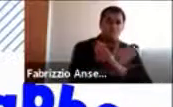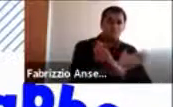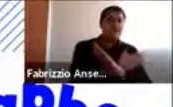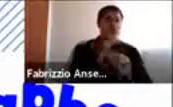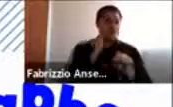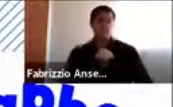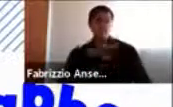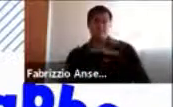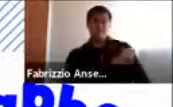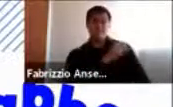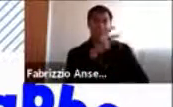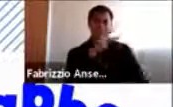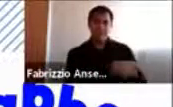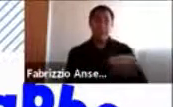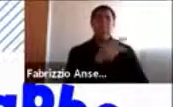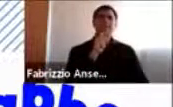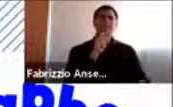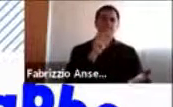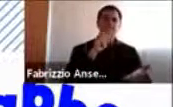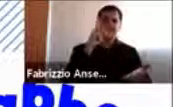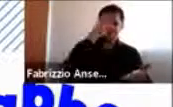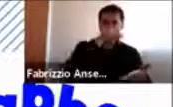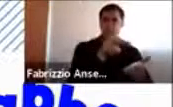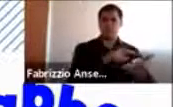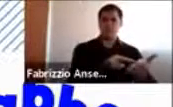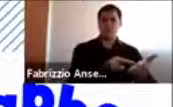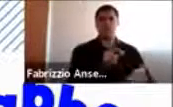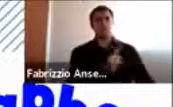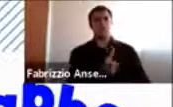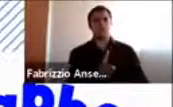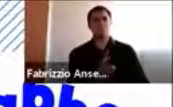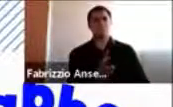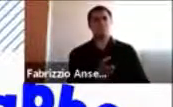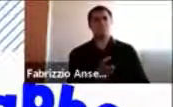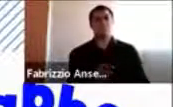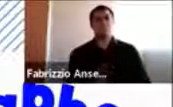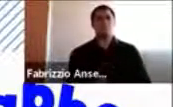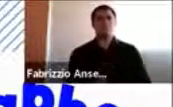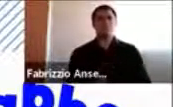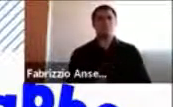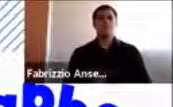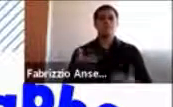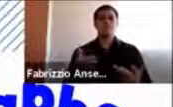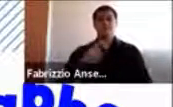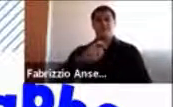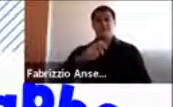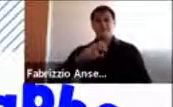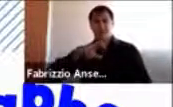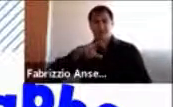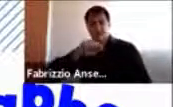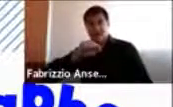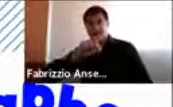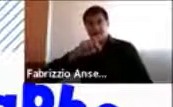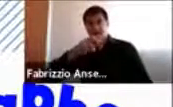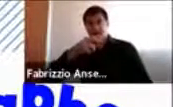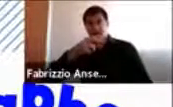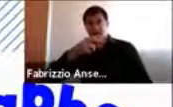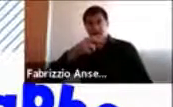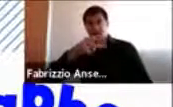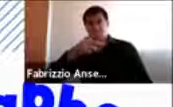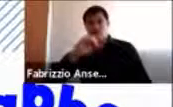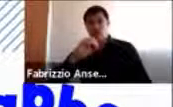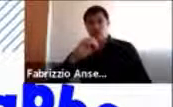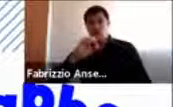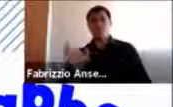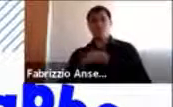principal para la explicación de sus dificultades de ahí que fundamentalmente lo que hace Grafogame es estimular los aspectos fonológicos de la